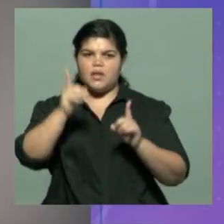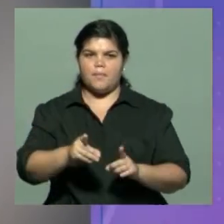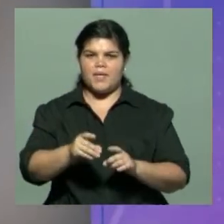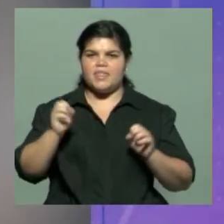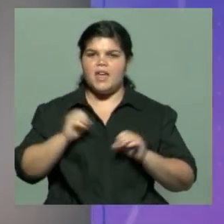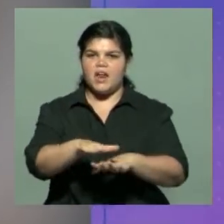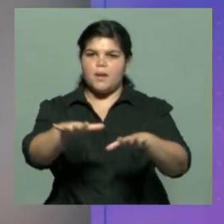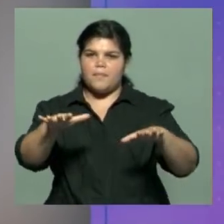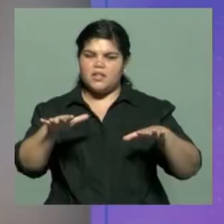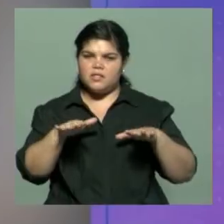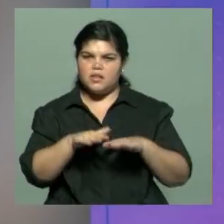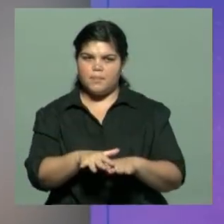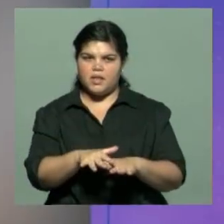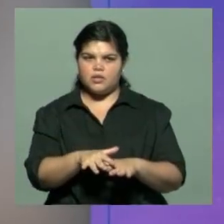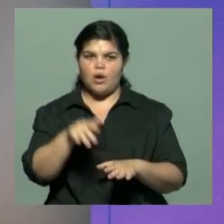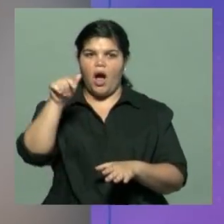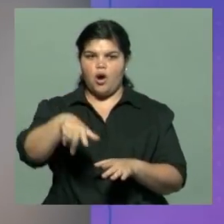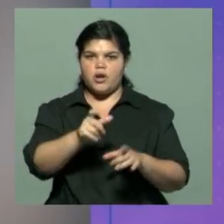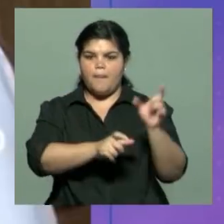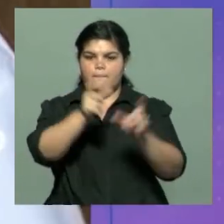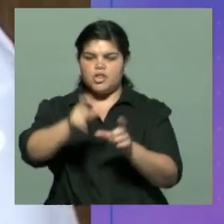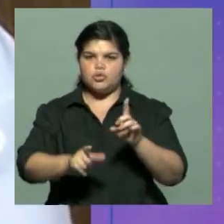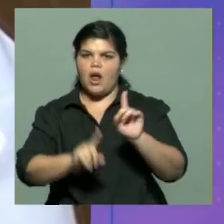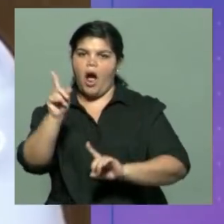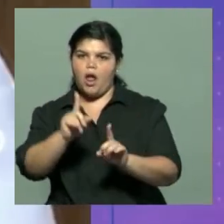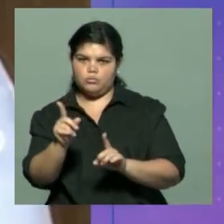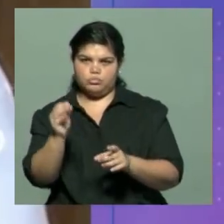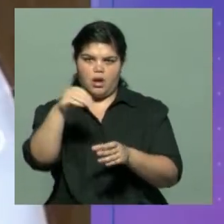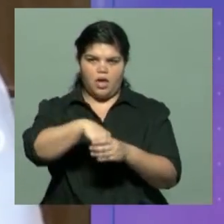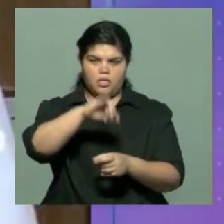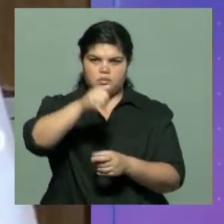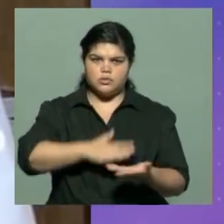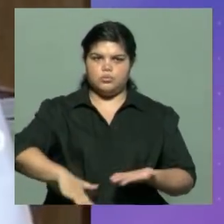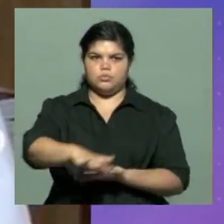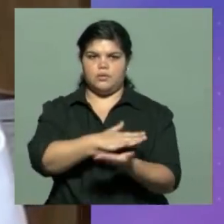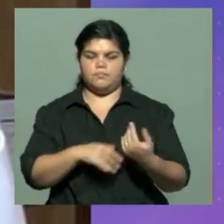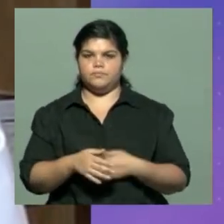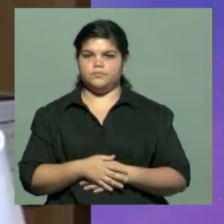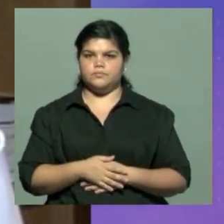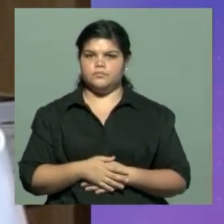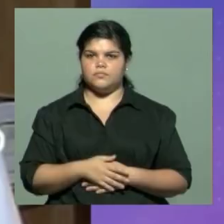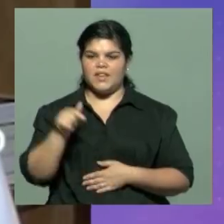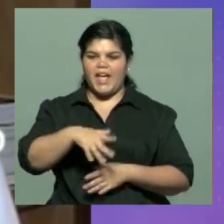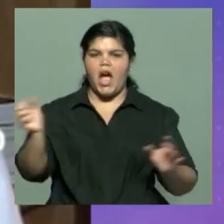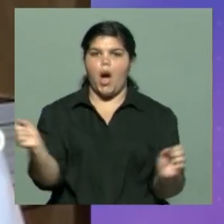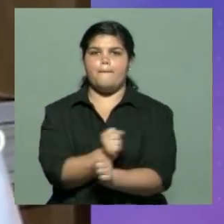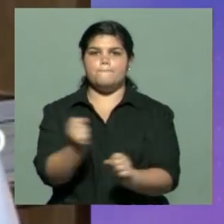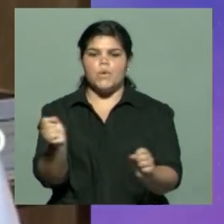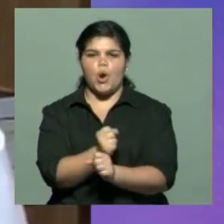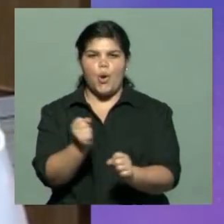arrepentimiento que hoy vive gran parte de la humanidad. Legalizar no quiere decir que estamos autorizando para que todo el